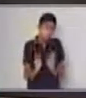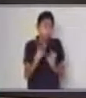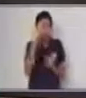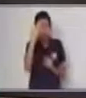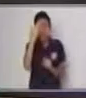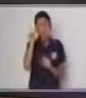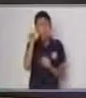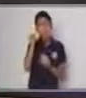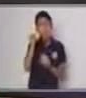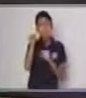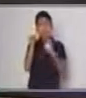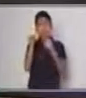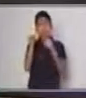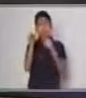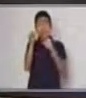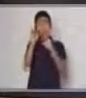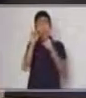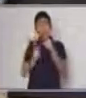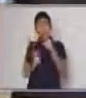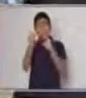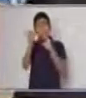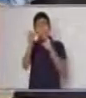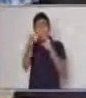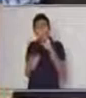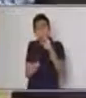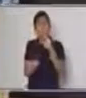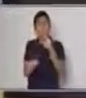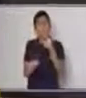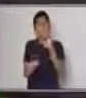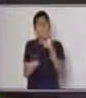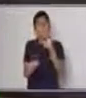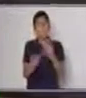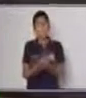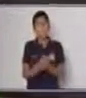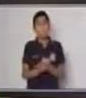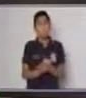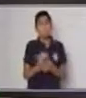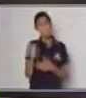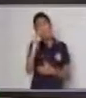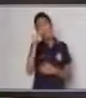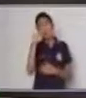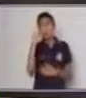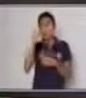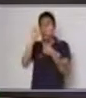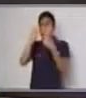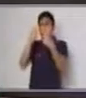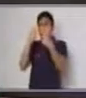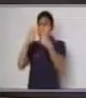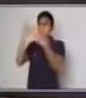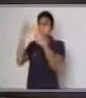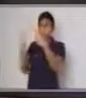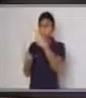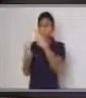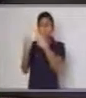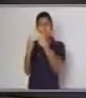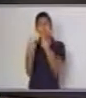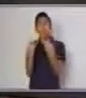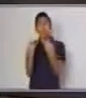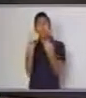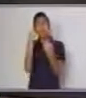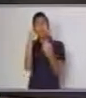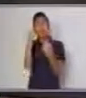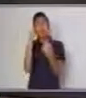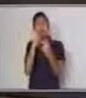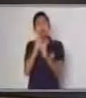tanto, solo lo copio. Siguiente fila, vuelvo a buscar entre cuál de estos factores